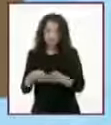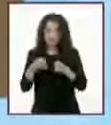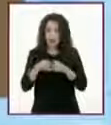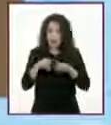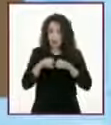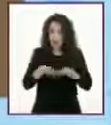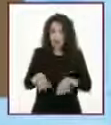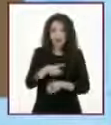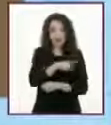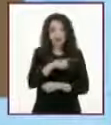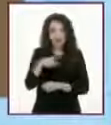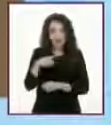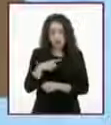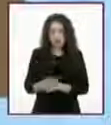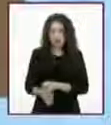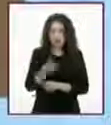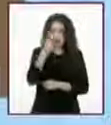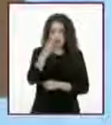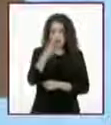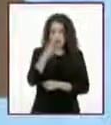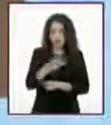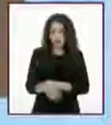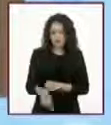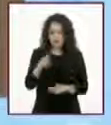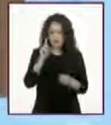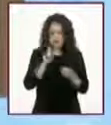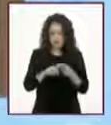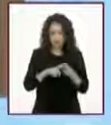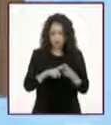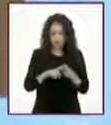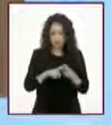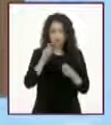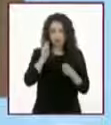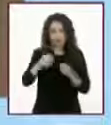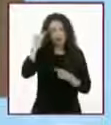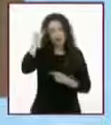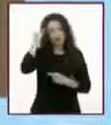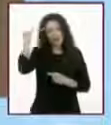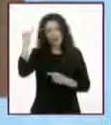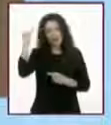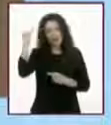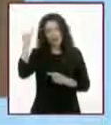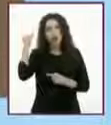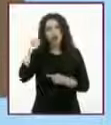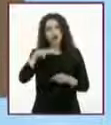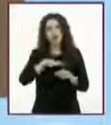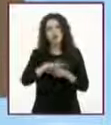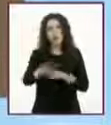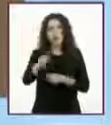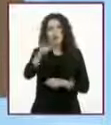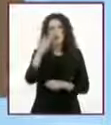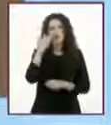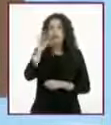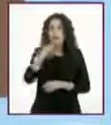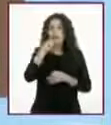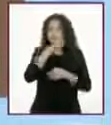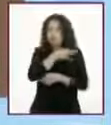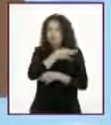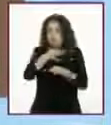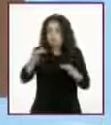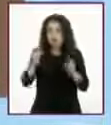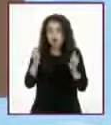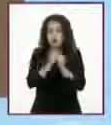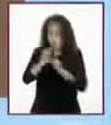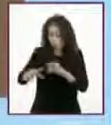en 3 partes. En la primera, menciona la idea principal, es decir, lo que quieres informar junto con los argumentos